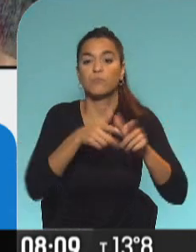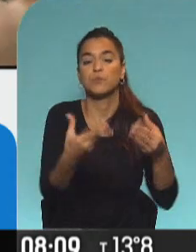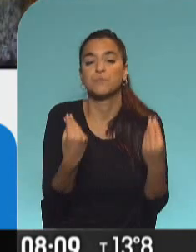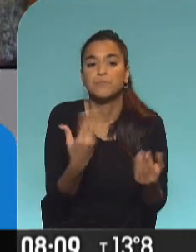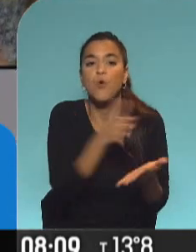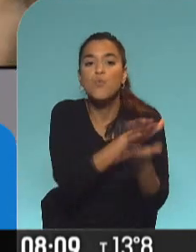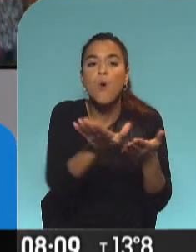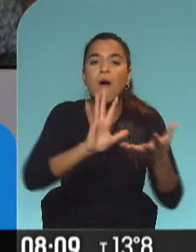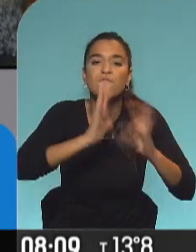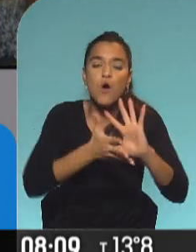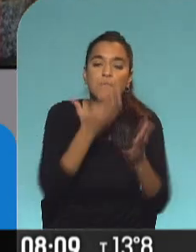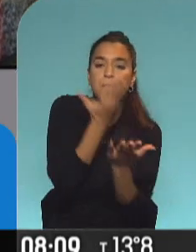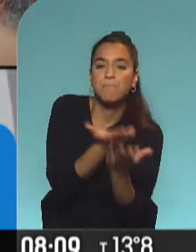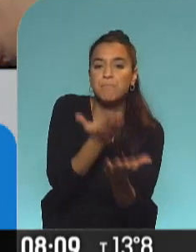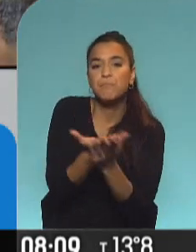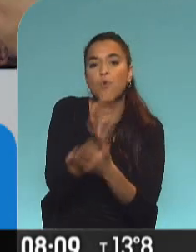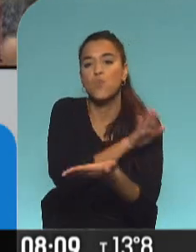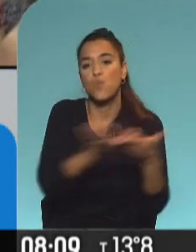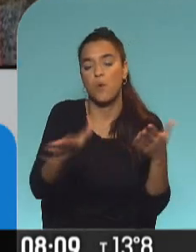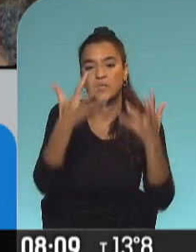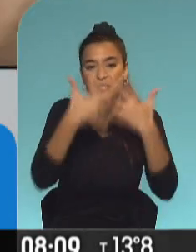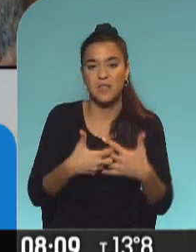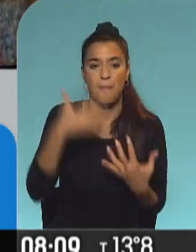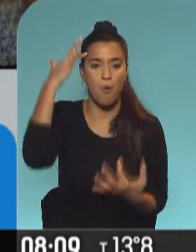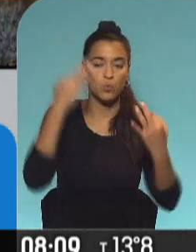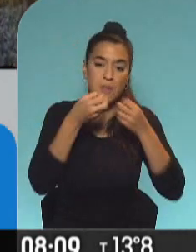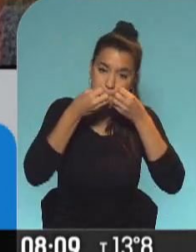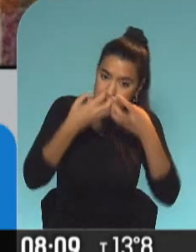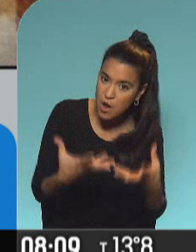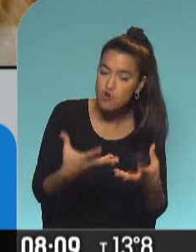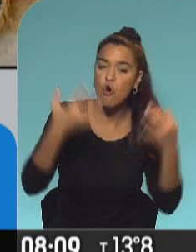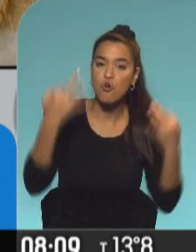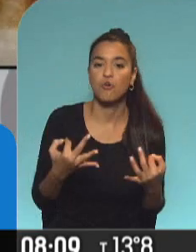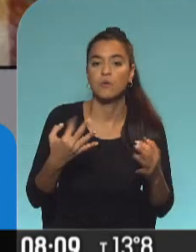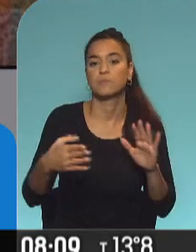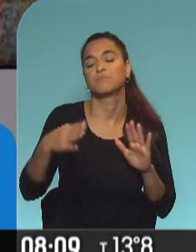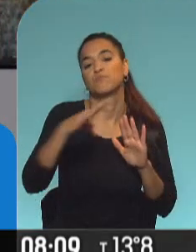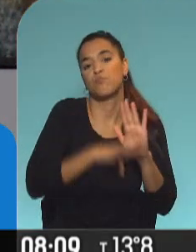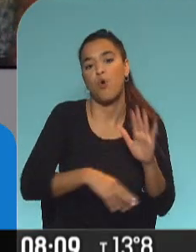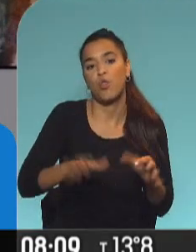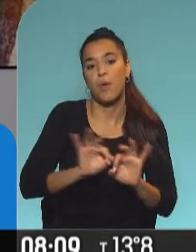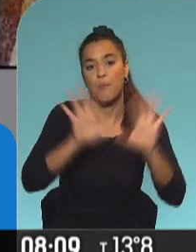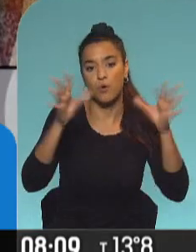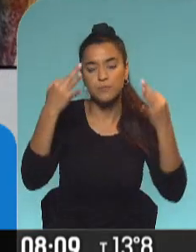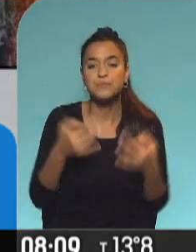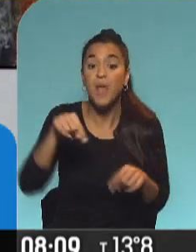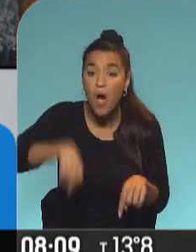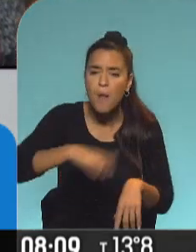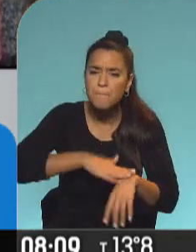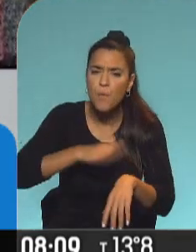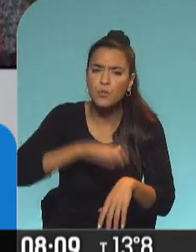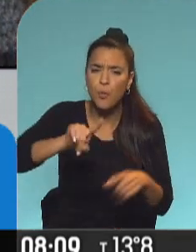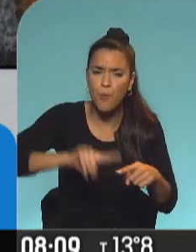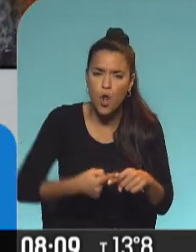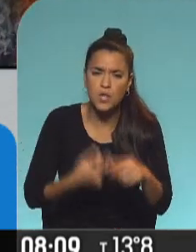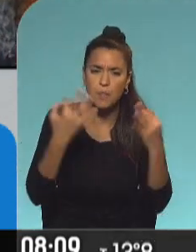encontrar nuevos insumos para seguir perfeccionando un mejor sistema de justicia que cumpla con los requerimientos de la democracia moderna. Santoro, ¿es este el momento político